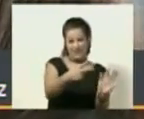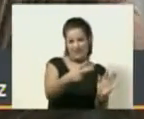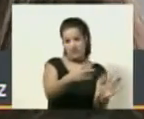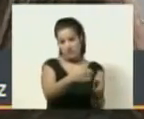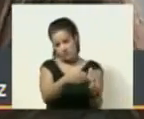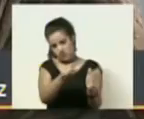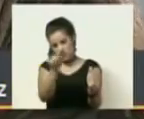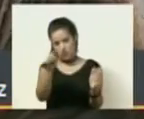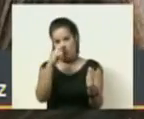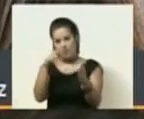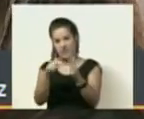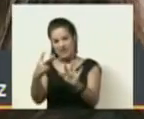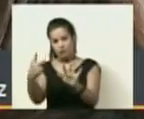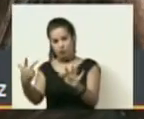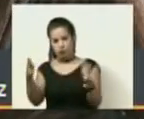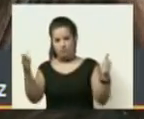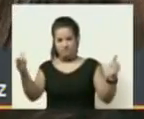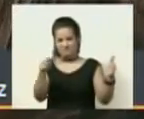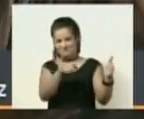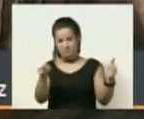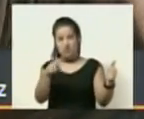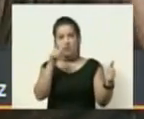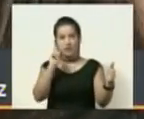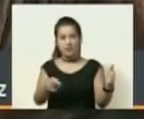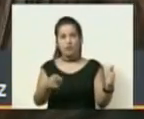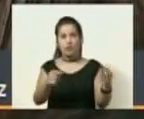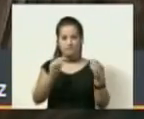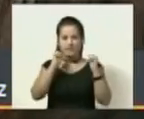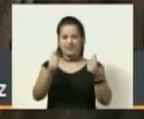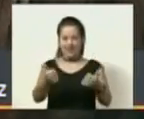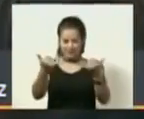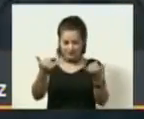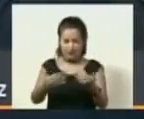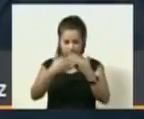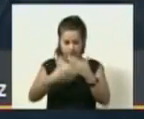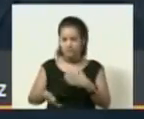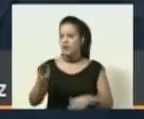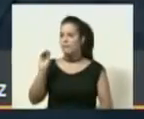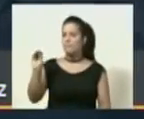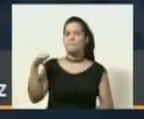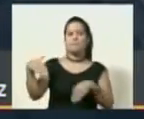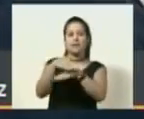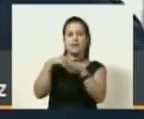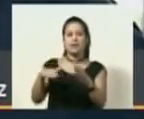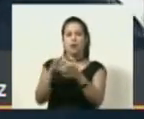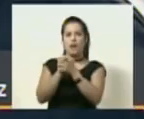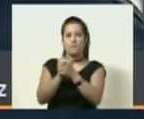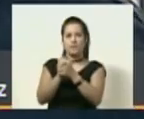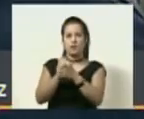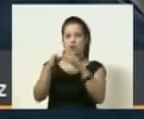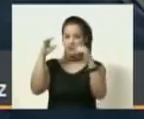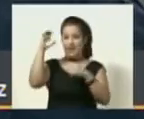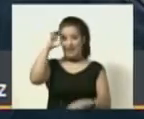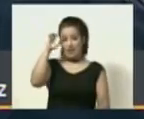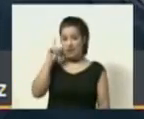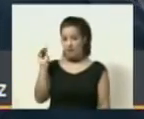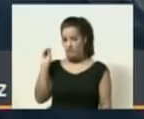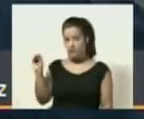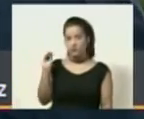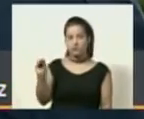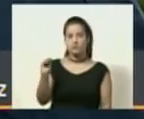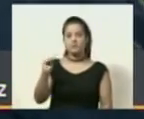2017-2018 debe instaurarse claramente, ministro, camarada, compañero Elías Agua,